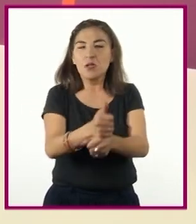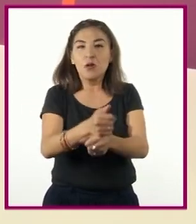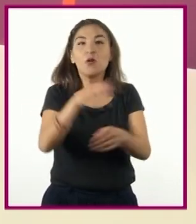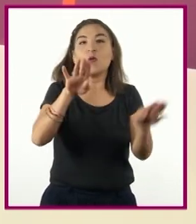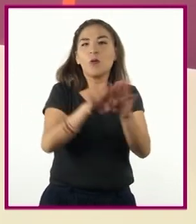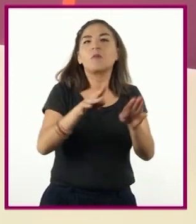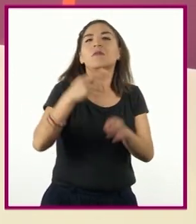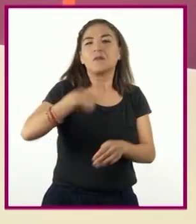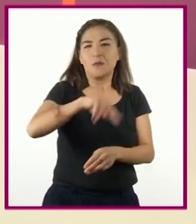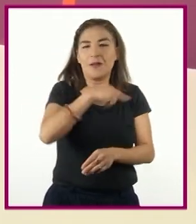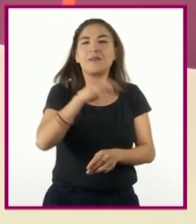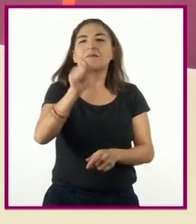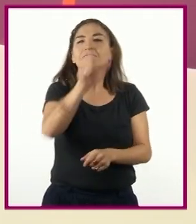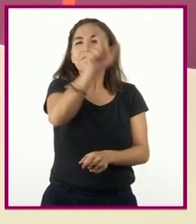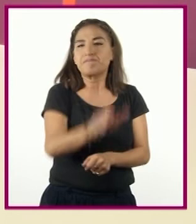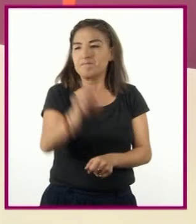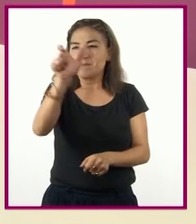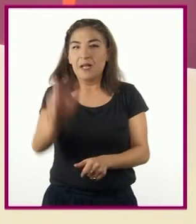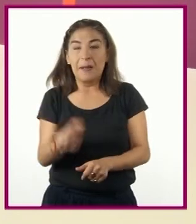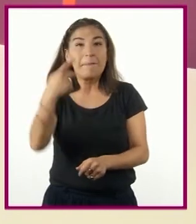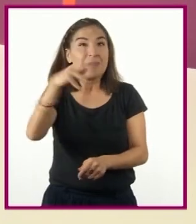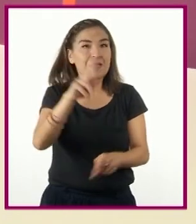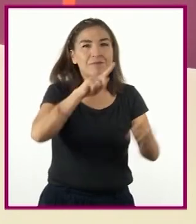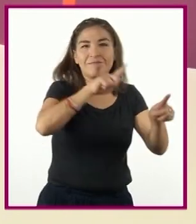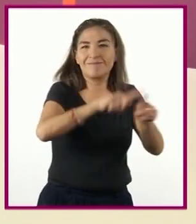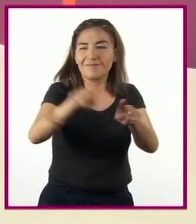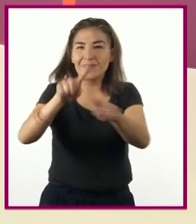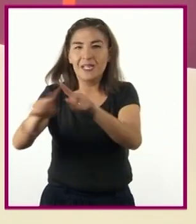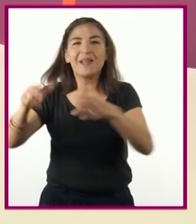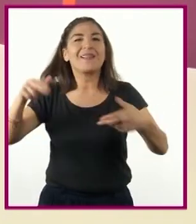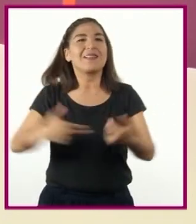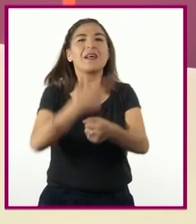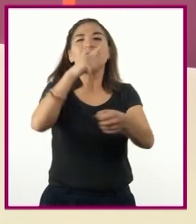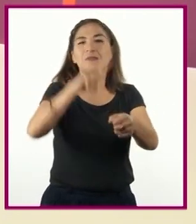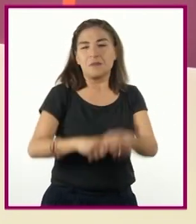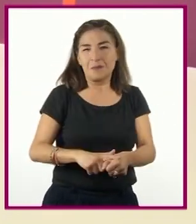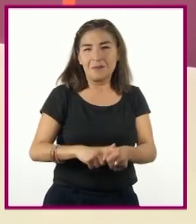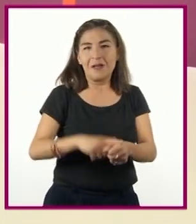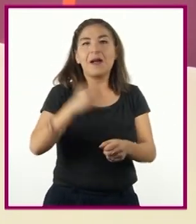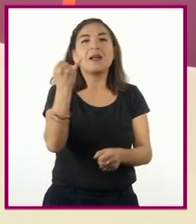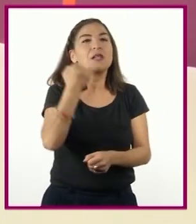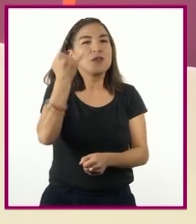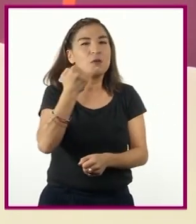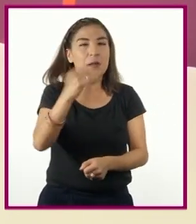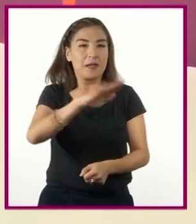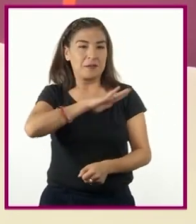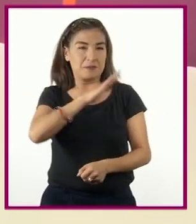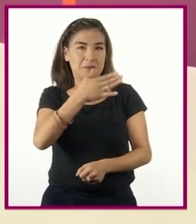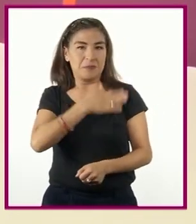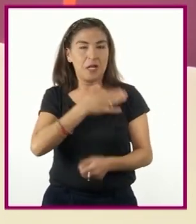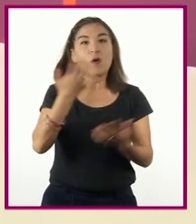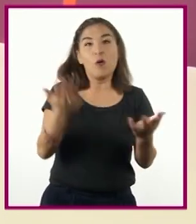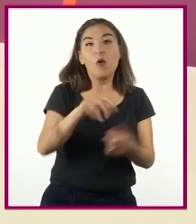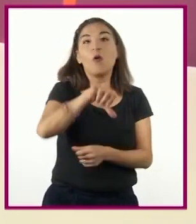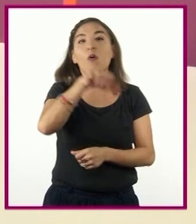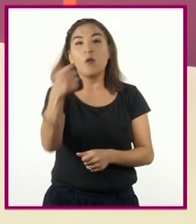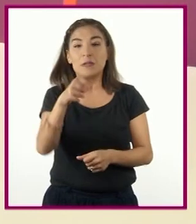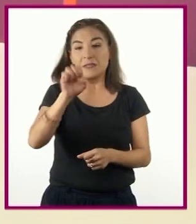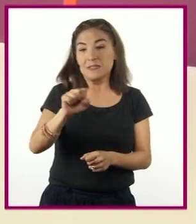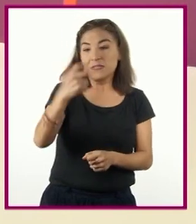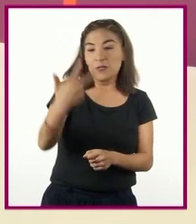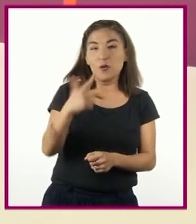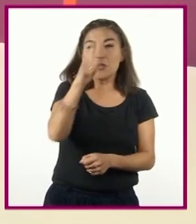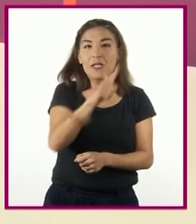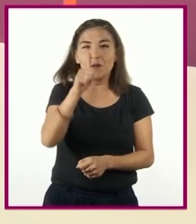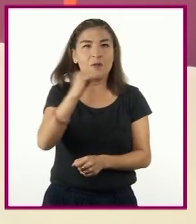identidad, tenemos rasgos que nos distinguen como la nacionalidad, hablar el idioma español o alguna de las 68